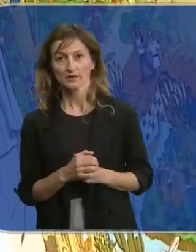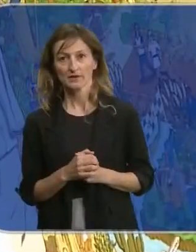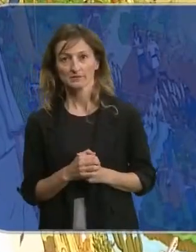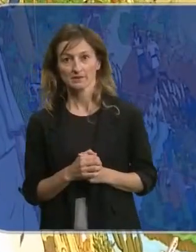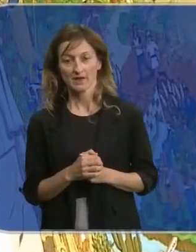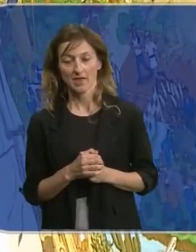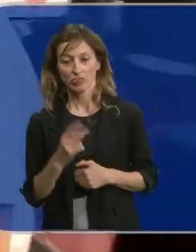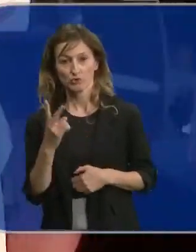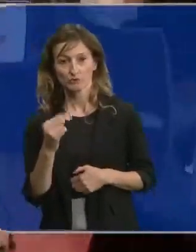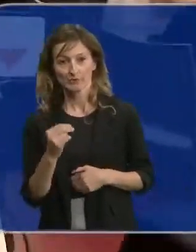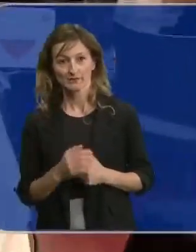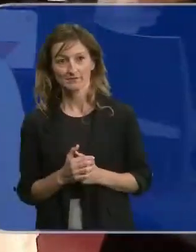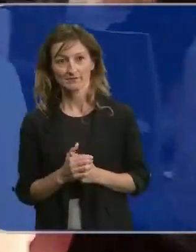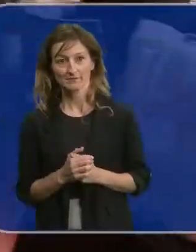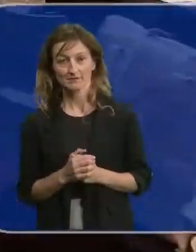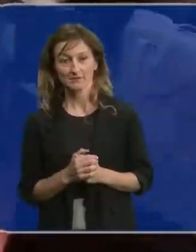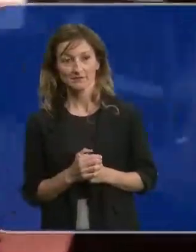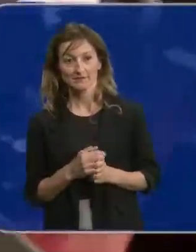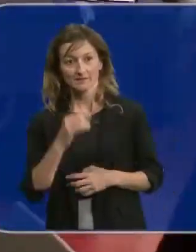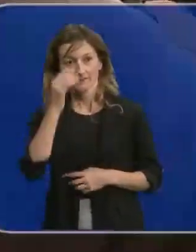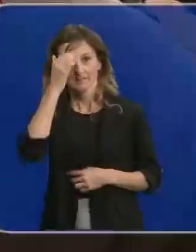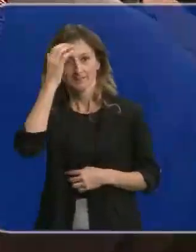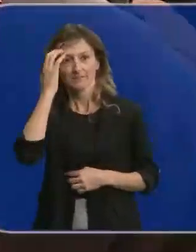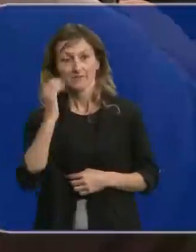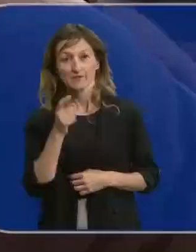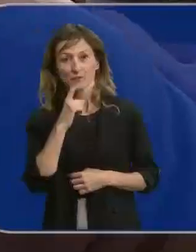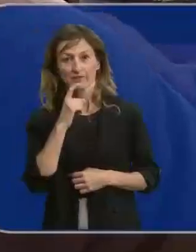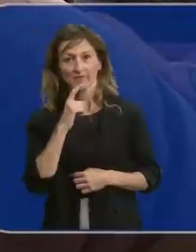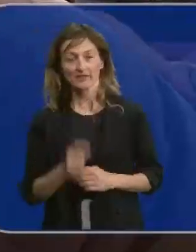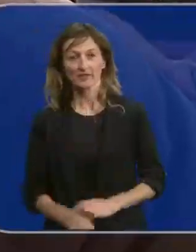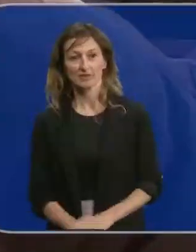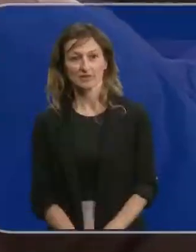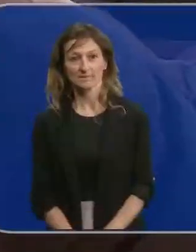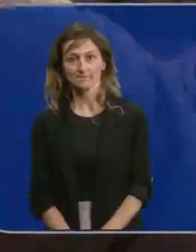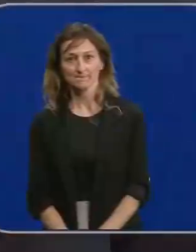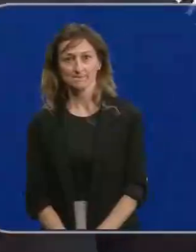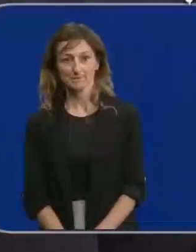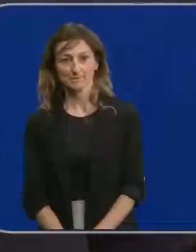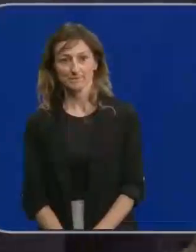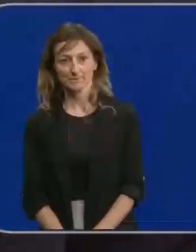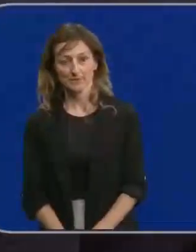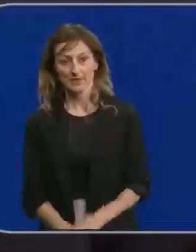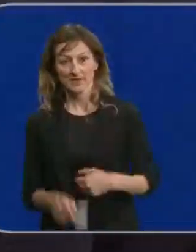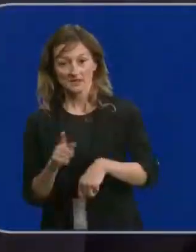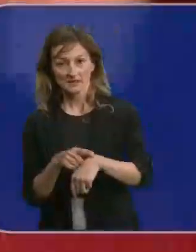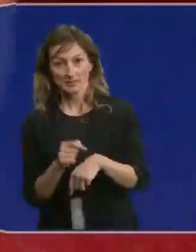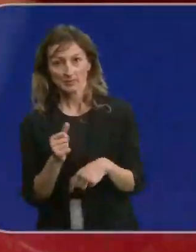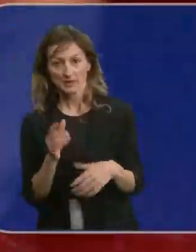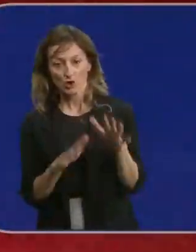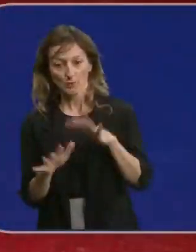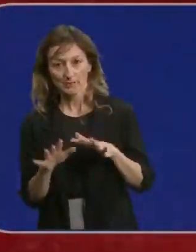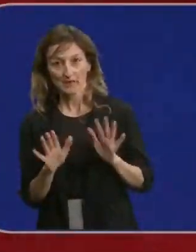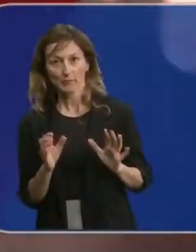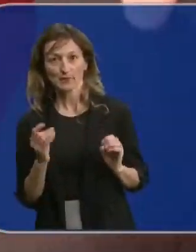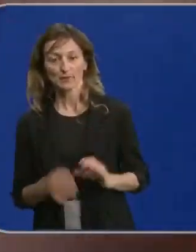entre 2000 cuic es difícil Este es un bule difícil vamos bien un poco complicado pero